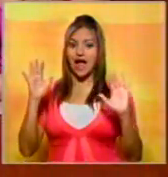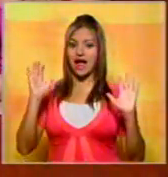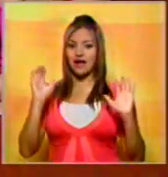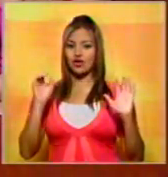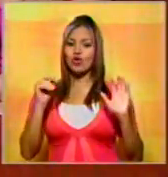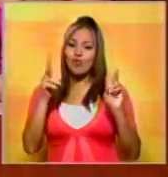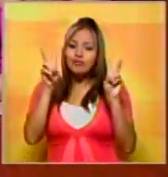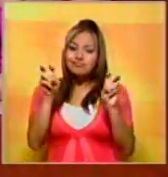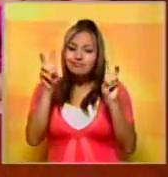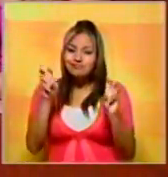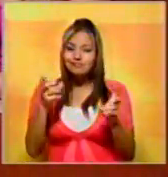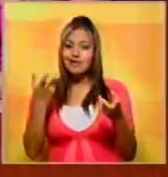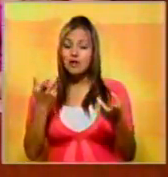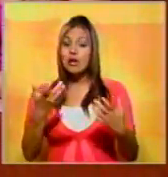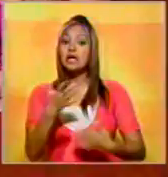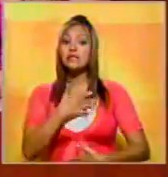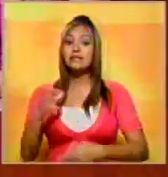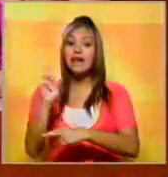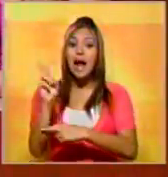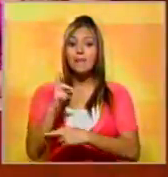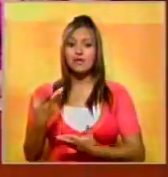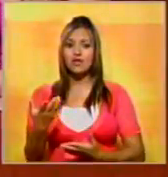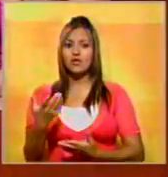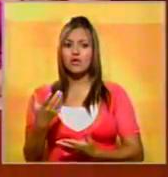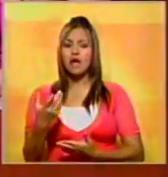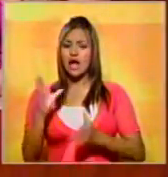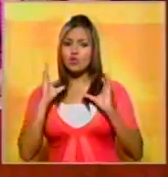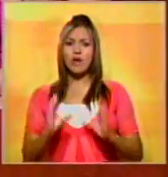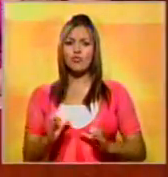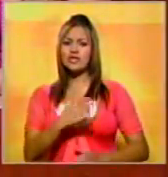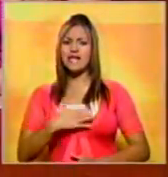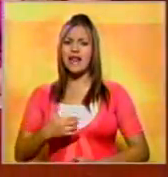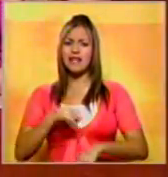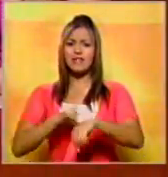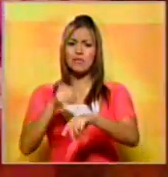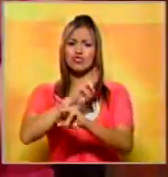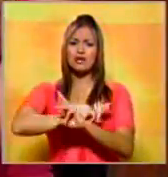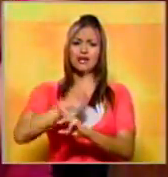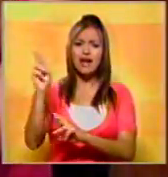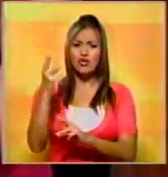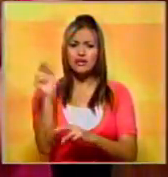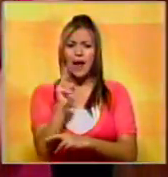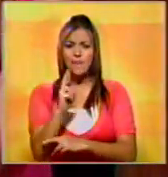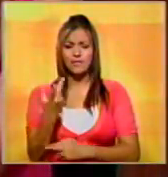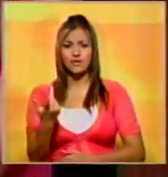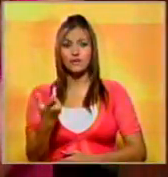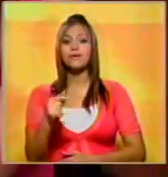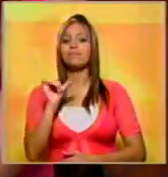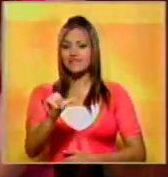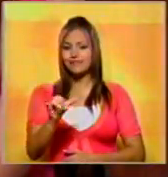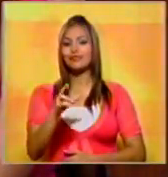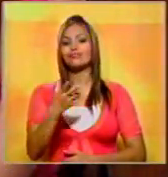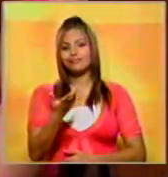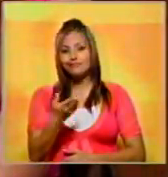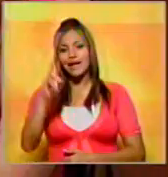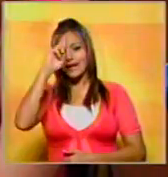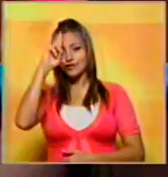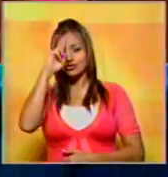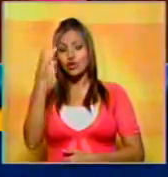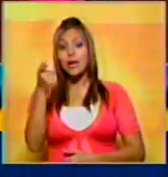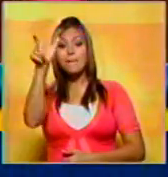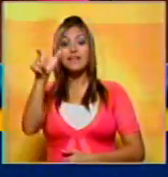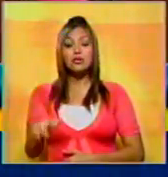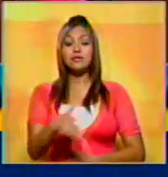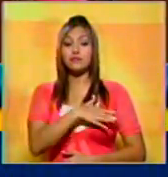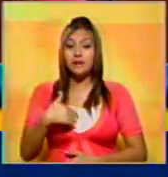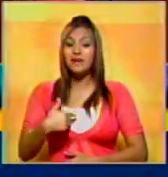entre comillas, o medidas desesperadas, y lograr un cuerpo escultural en tiempo récord. Sí, has dado en el clavo, definitivamente. La gente